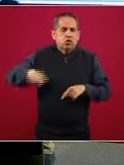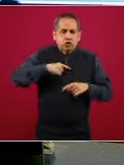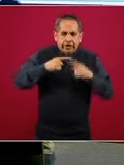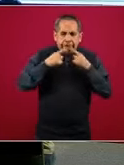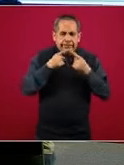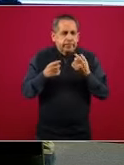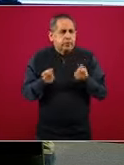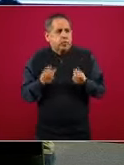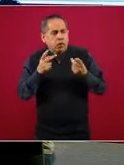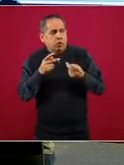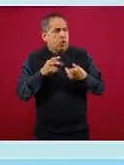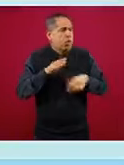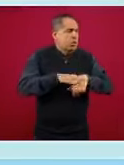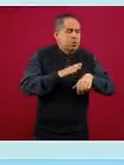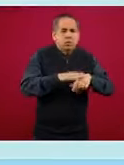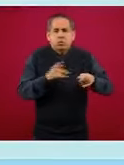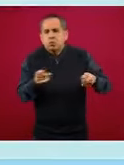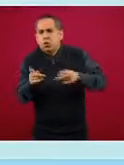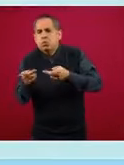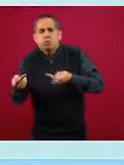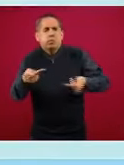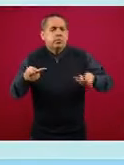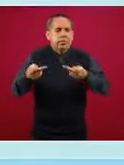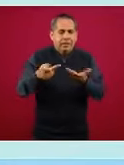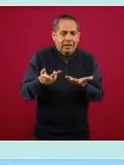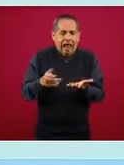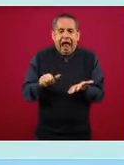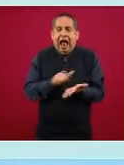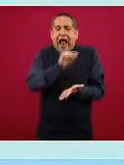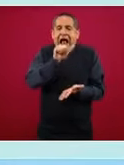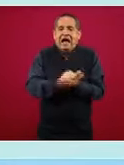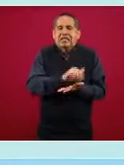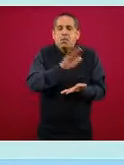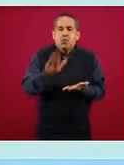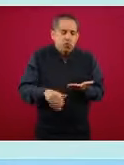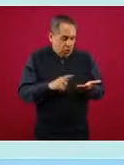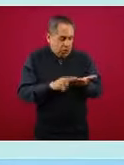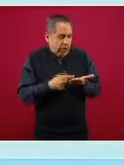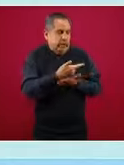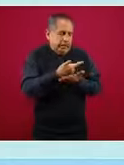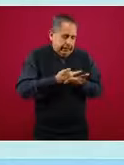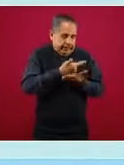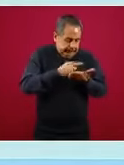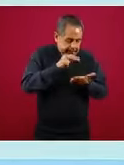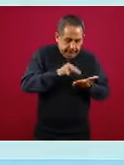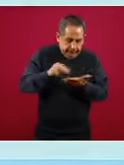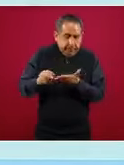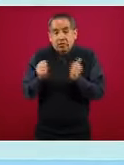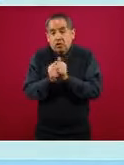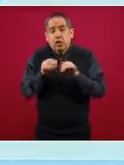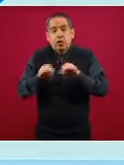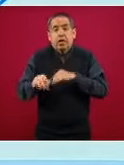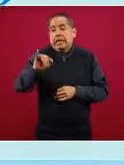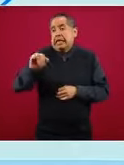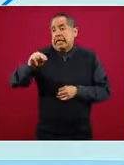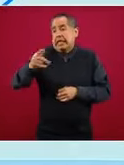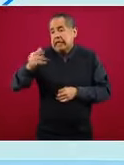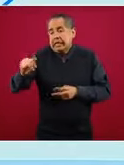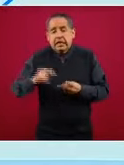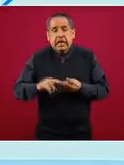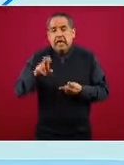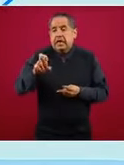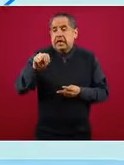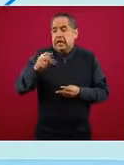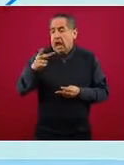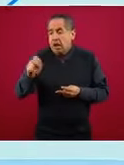una pesquisa indirecta a través de las actas de defunción y estamos trabajando con el INEGI, con RENAPO, con el Instituto